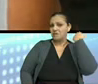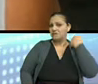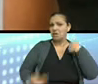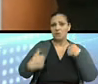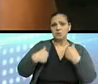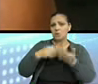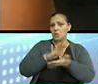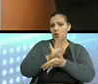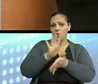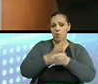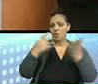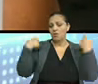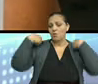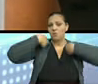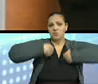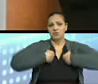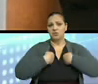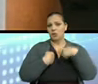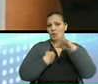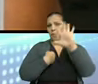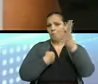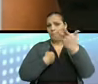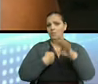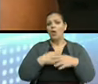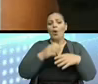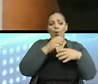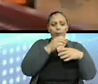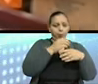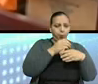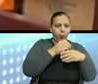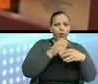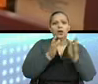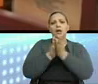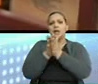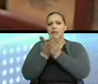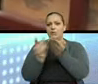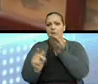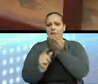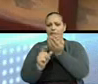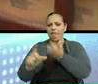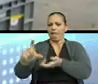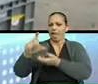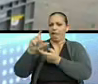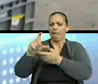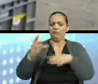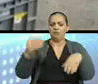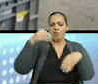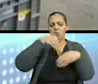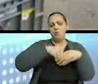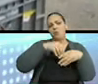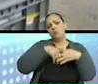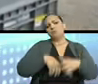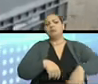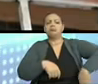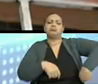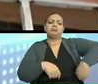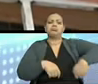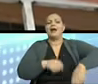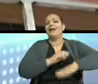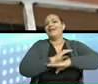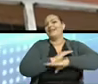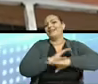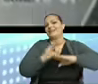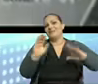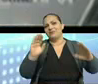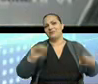mis 2 cuadernos y mis libros. Y eran unos troncos de libros. Por supuesto, sí me acuerdo. Ajá. Es álgebra. Pero mire la gente cómo está. Ese es el pretexto